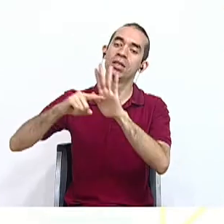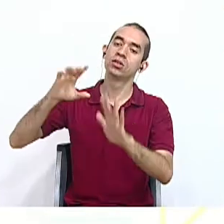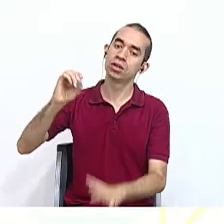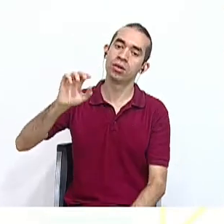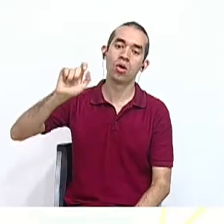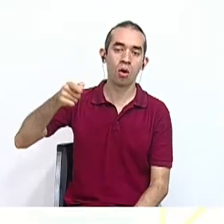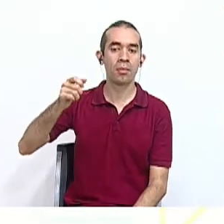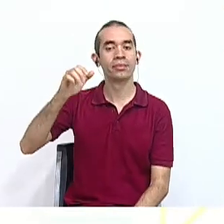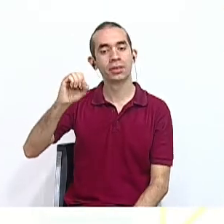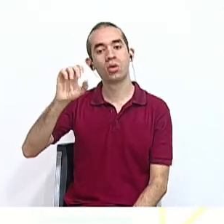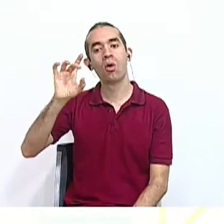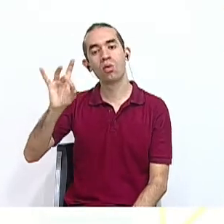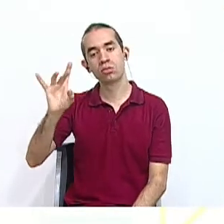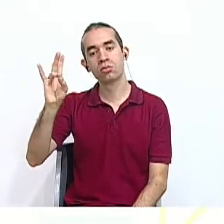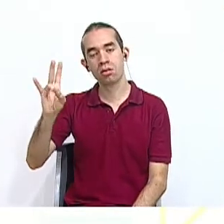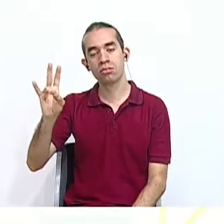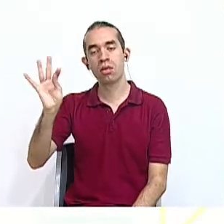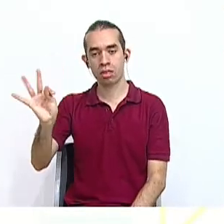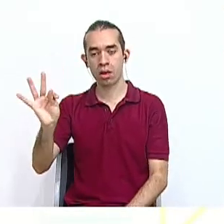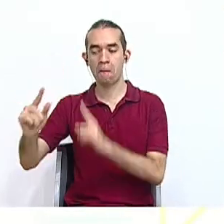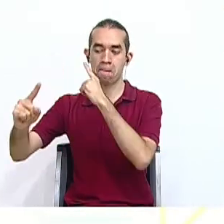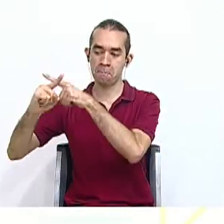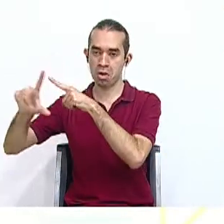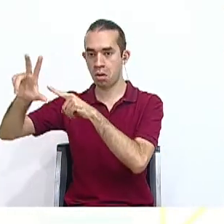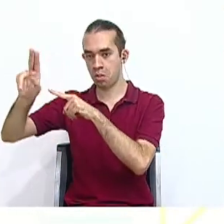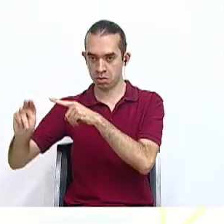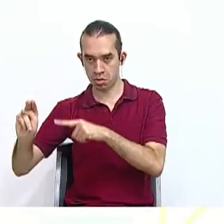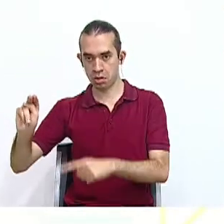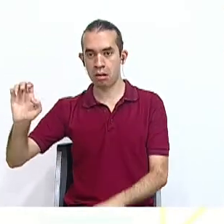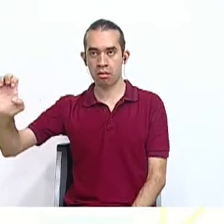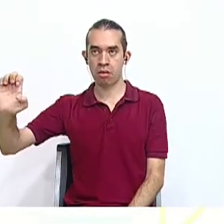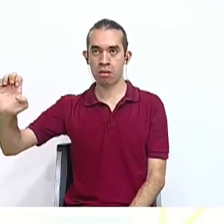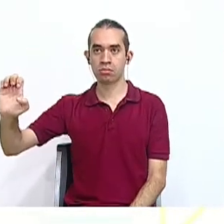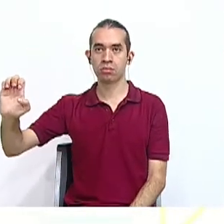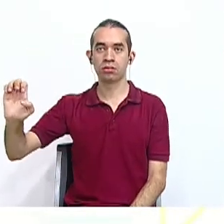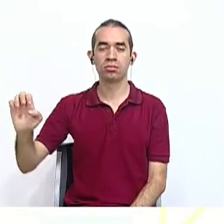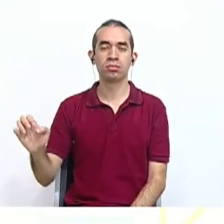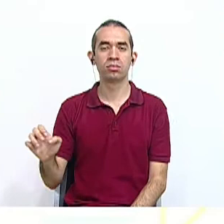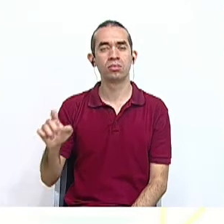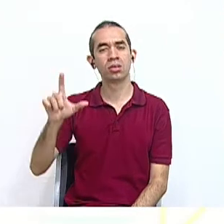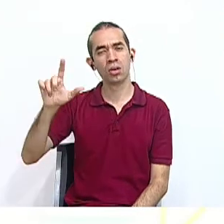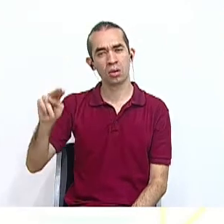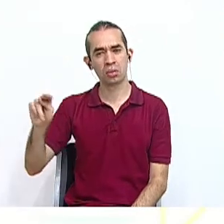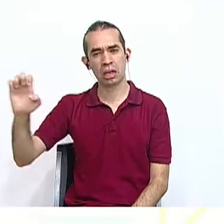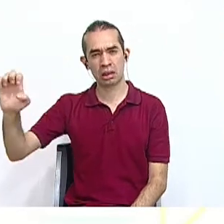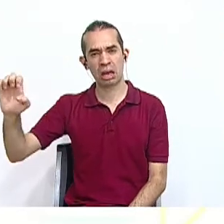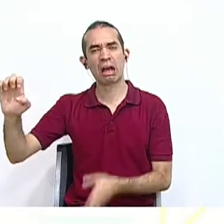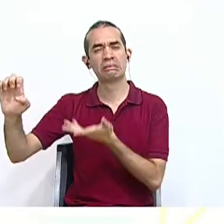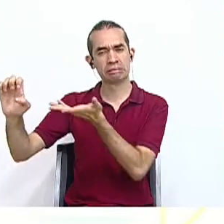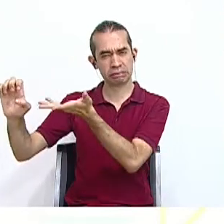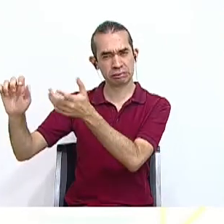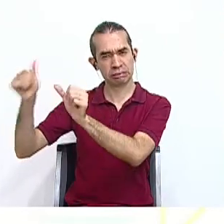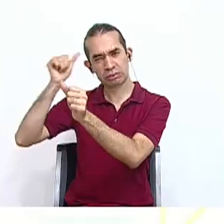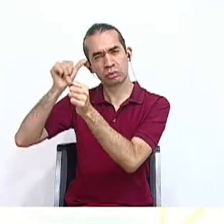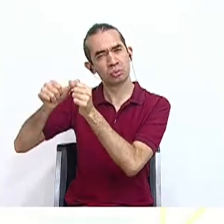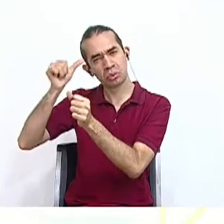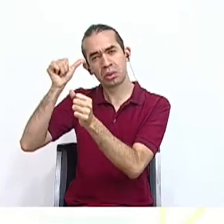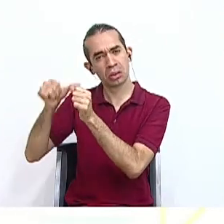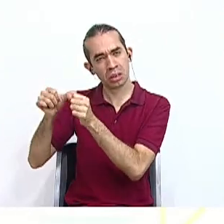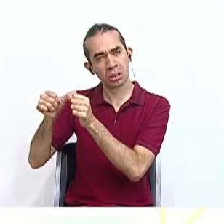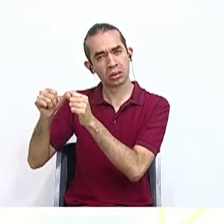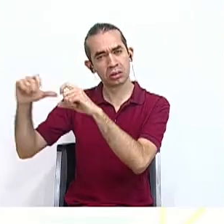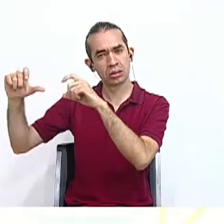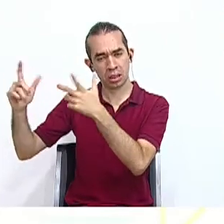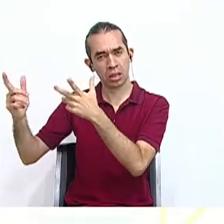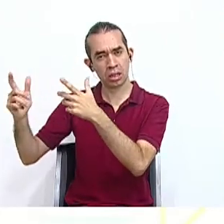0,087t por logaritmo natural de e. ¿A qué es equivalente el logaritmo natural de e? ¿Lo recuerdan? Pues